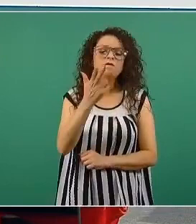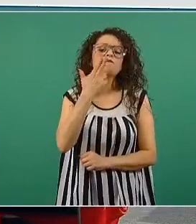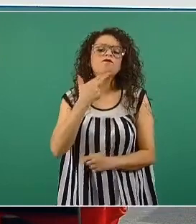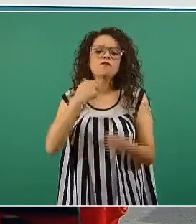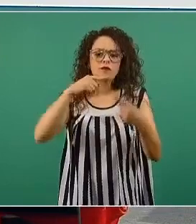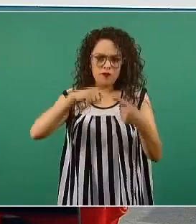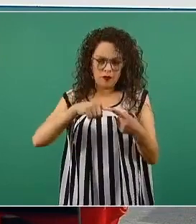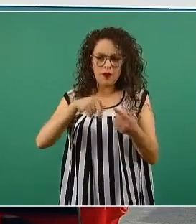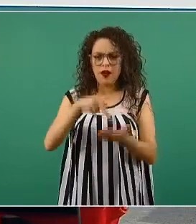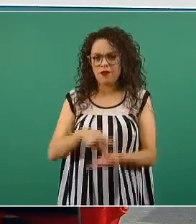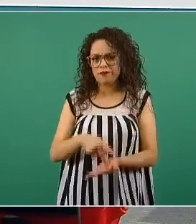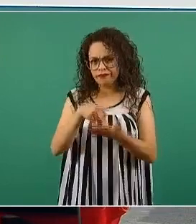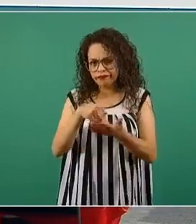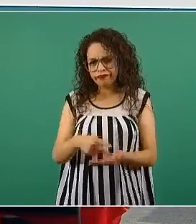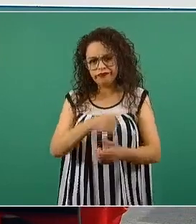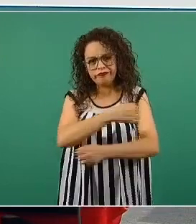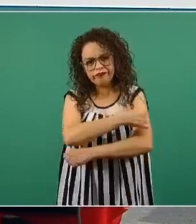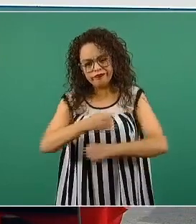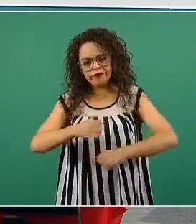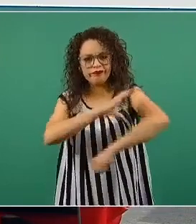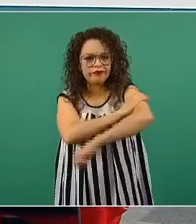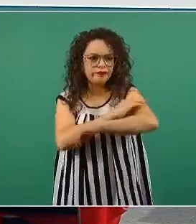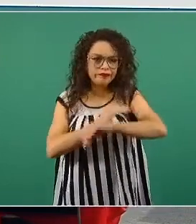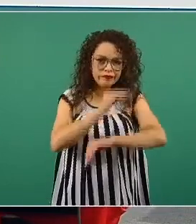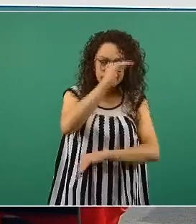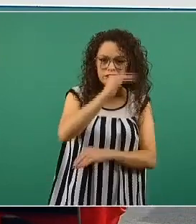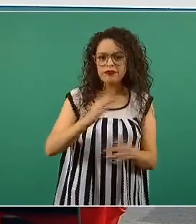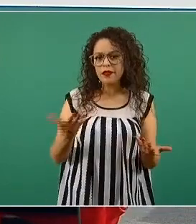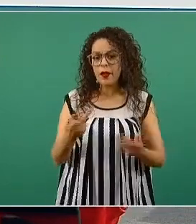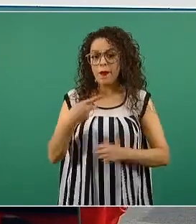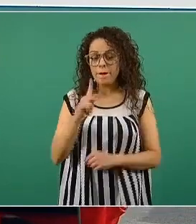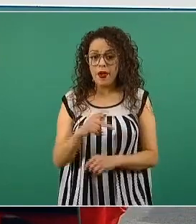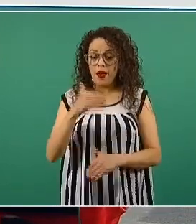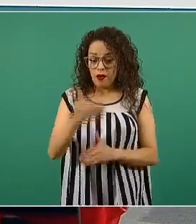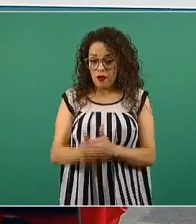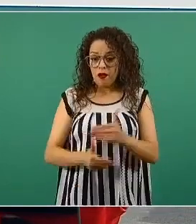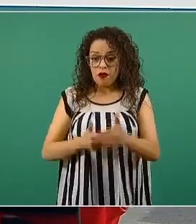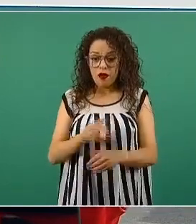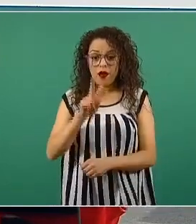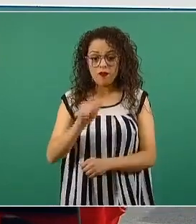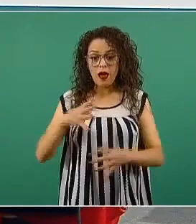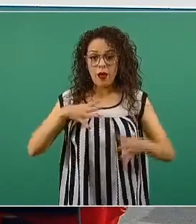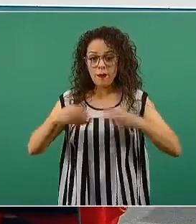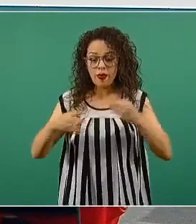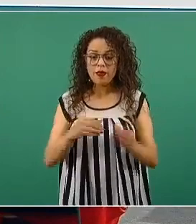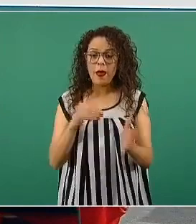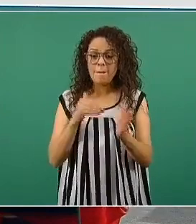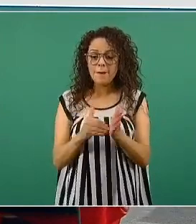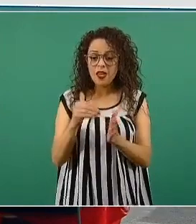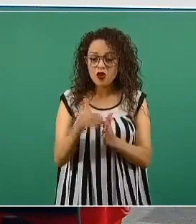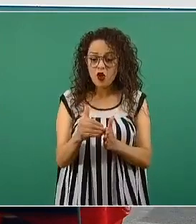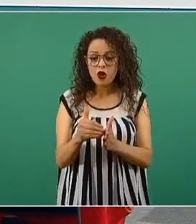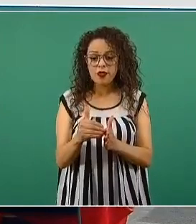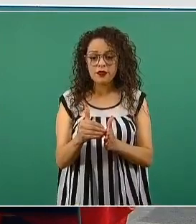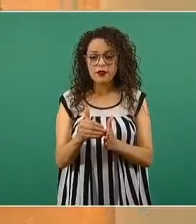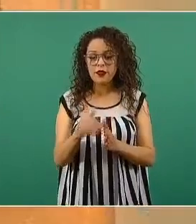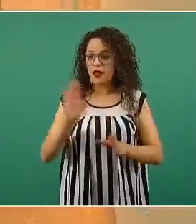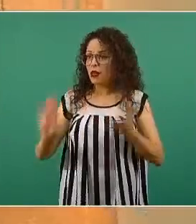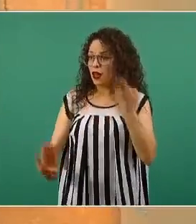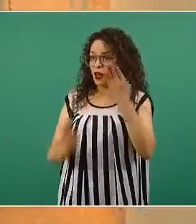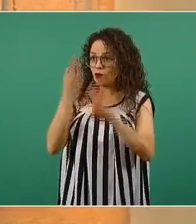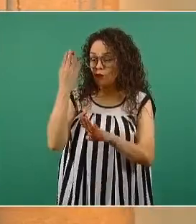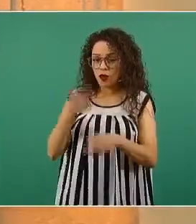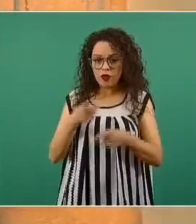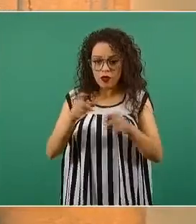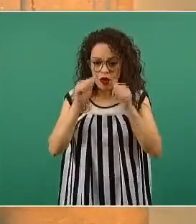sobrepeso, hipertensión. Pero sin embargo, al paso del tiempo de la pandemia, a tener millones y millones de casos en todo el mundo,